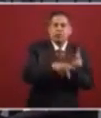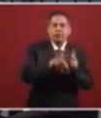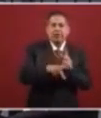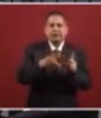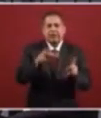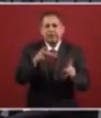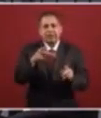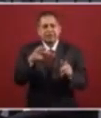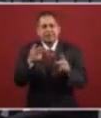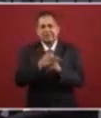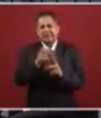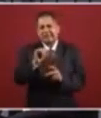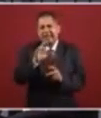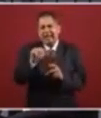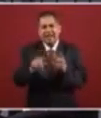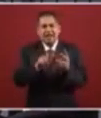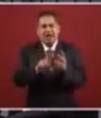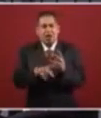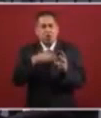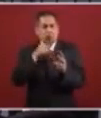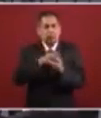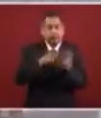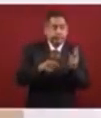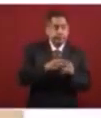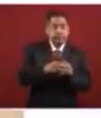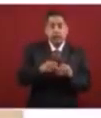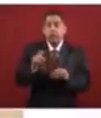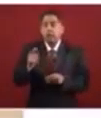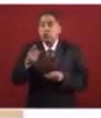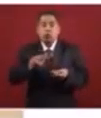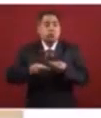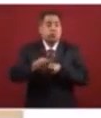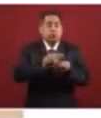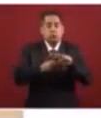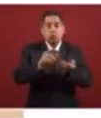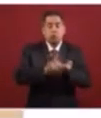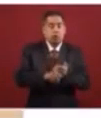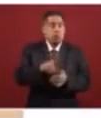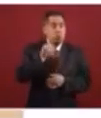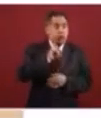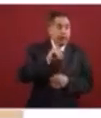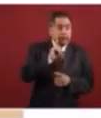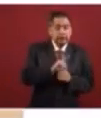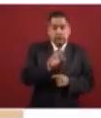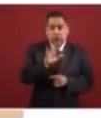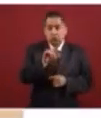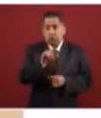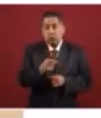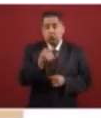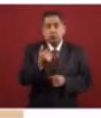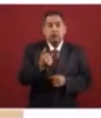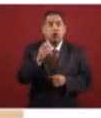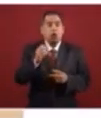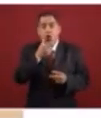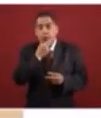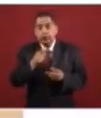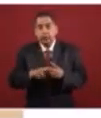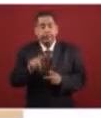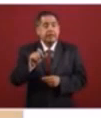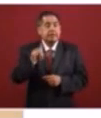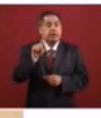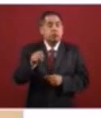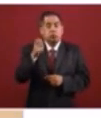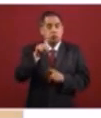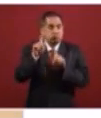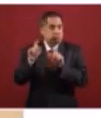corrupta en el intercambio de tuits 21.6 fueron mujeres 50.69 hombres y 27.7